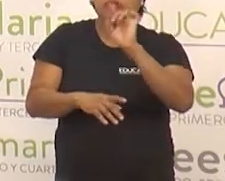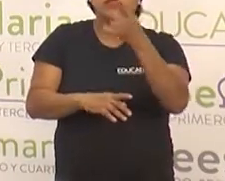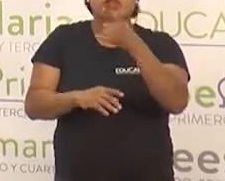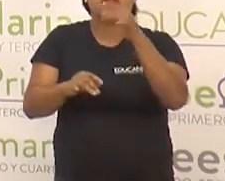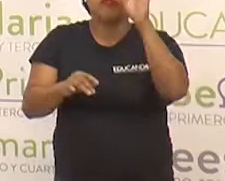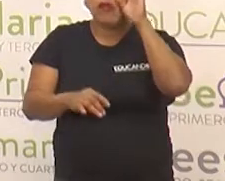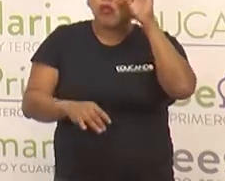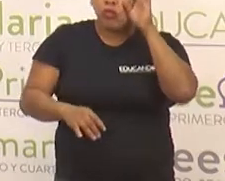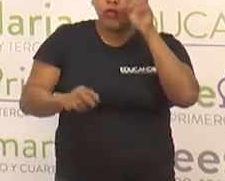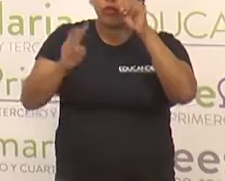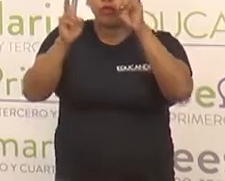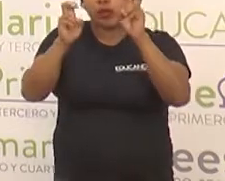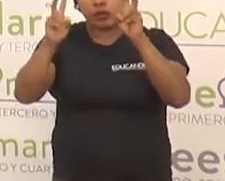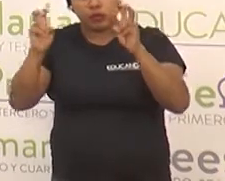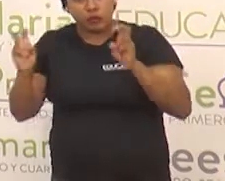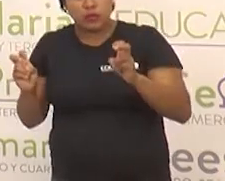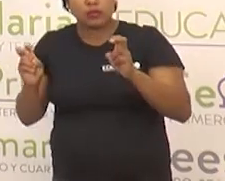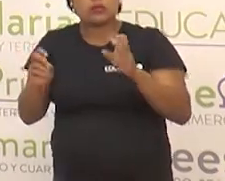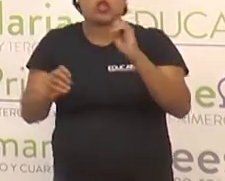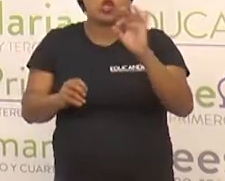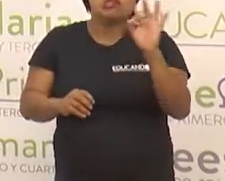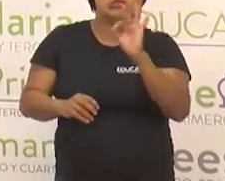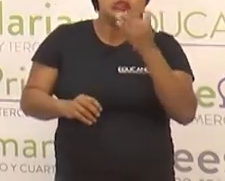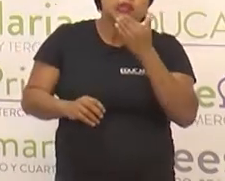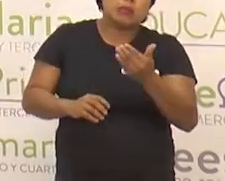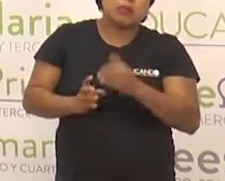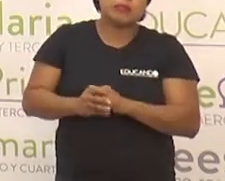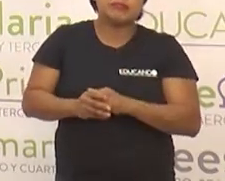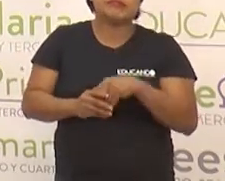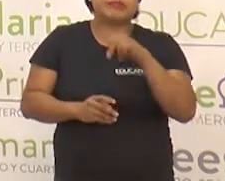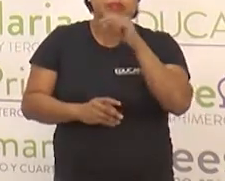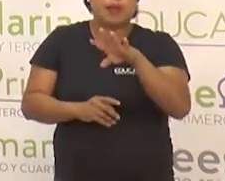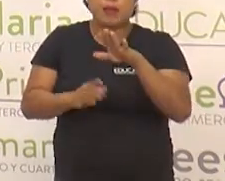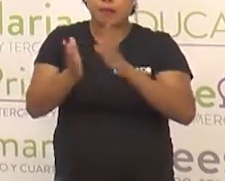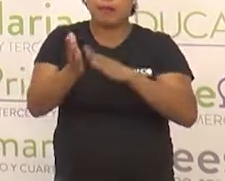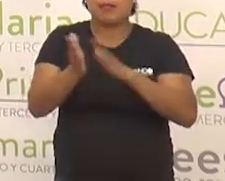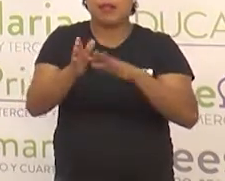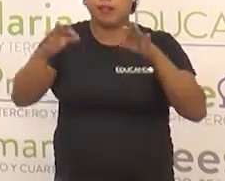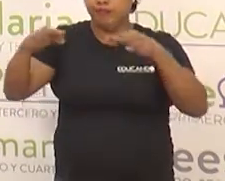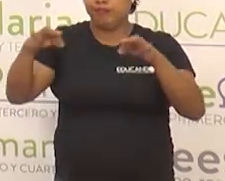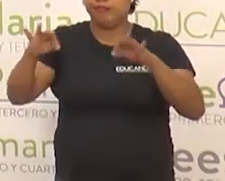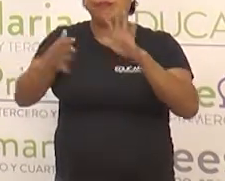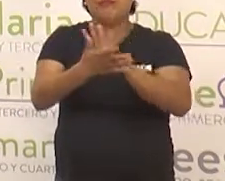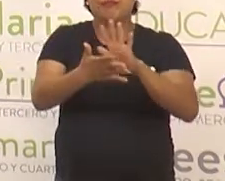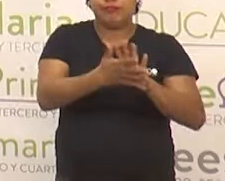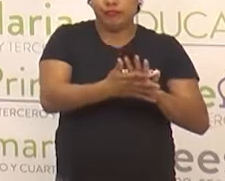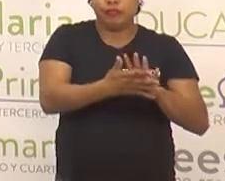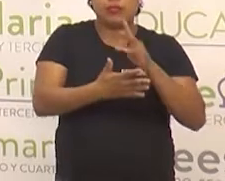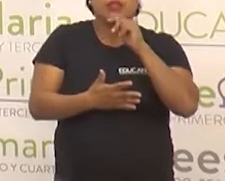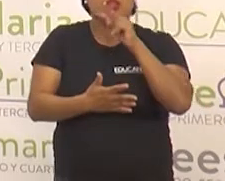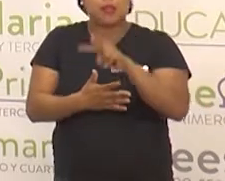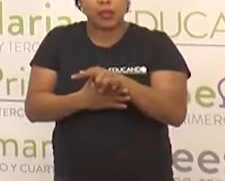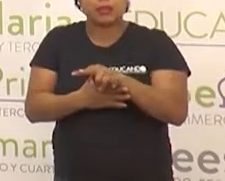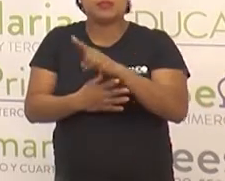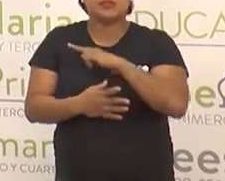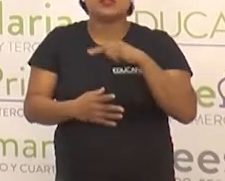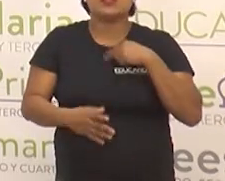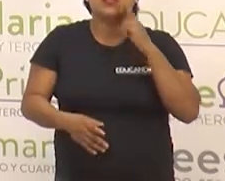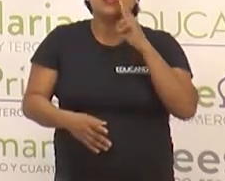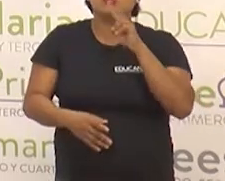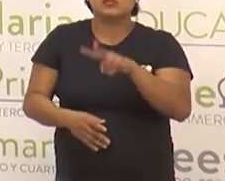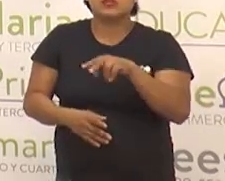fotografías, textos o bien láminas. Vamos también